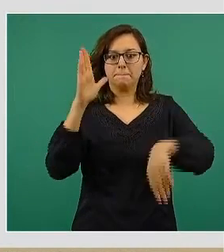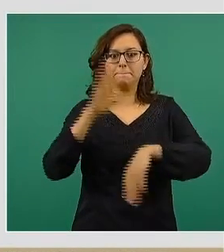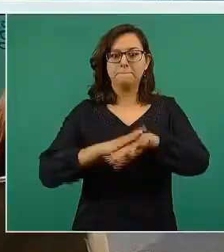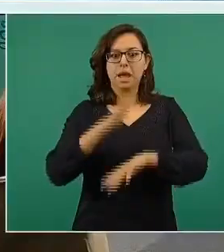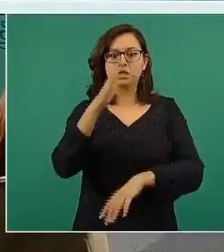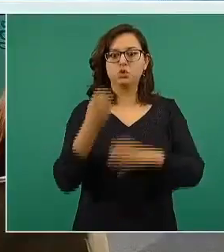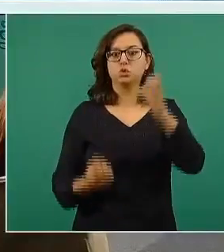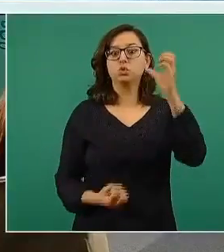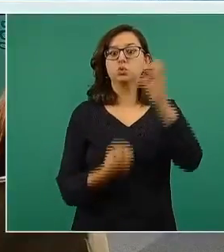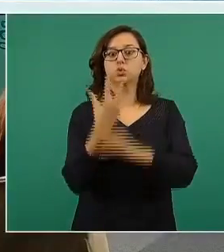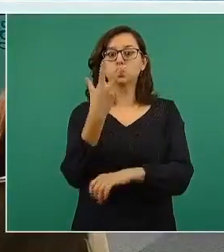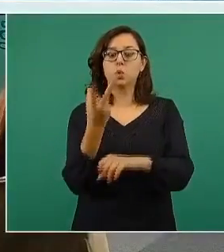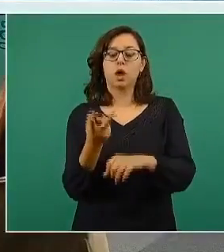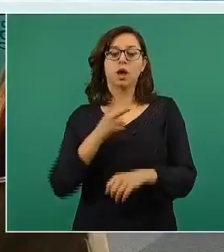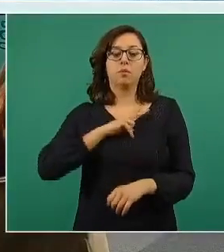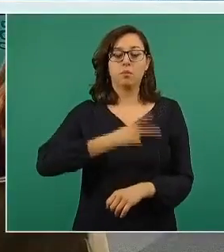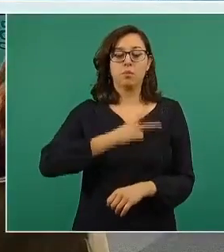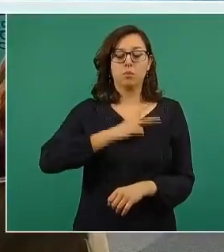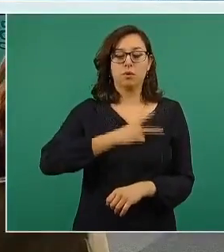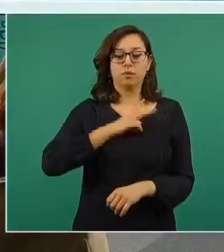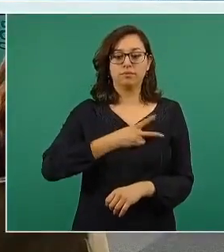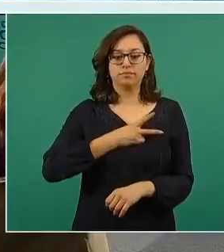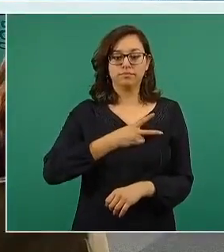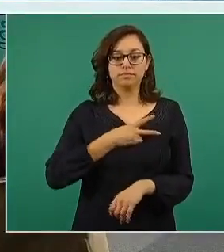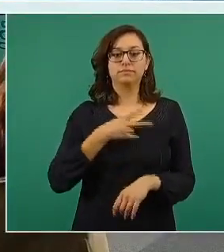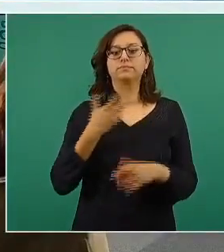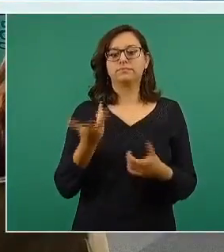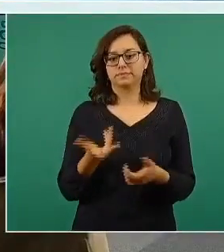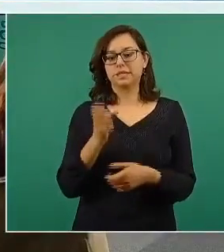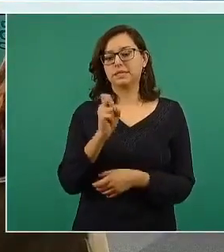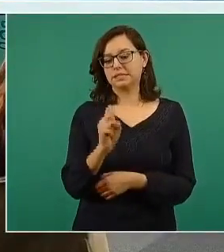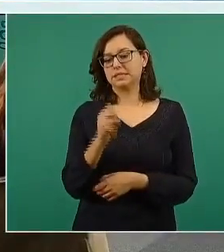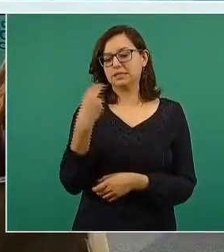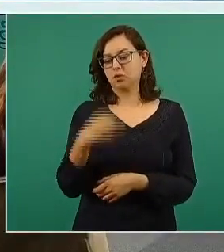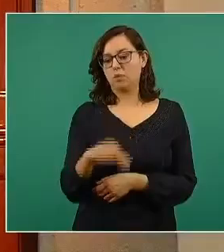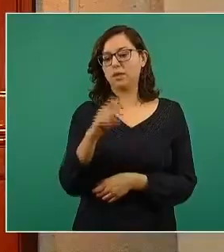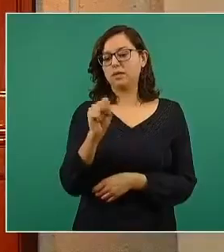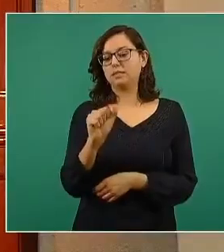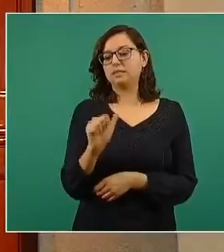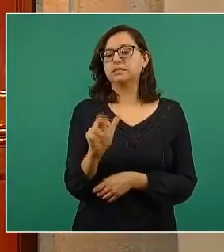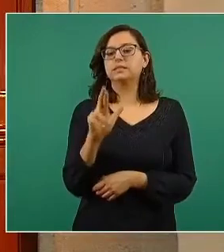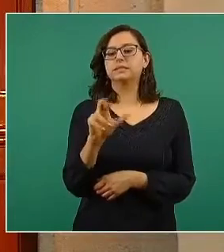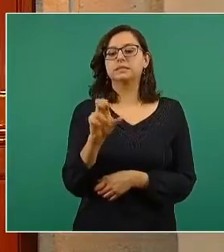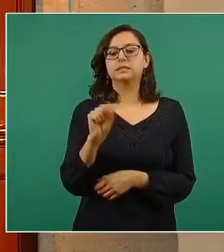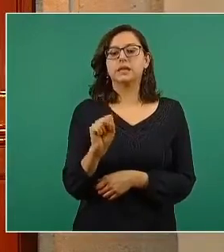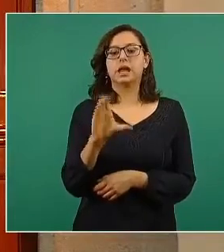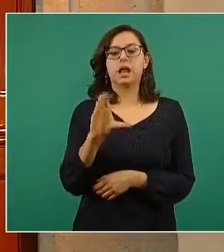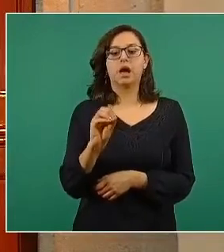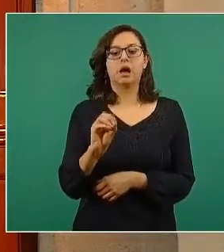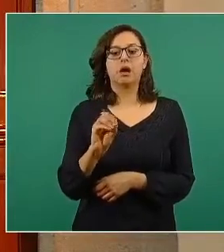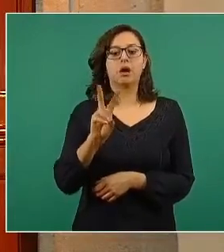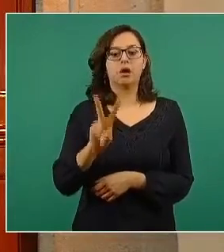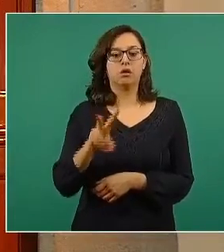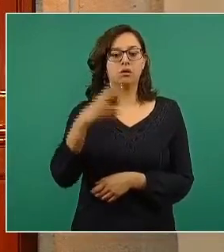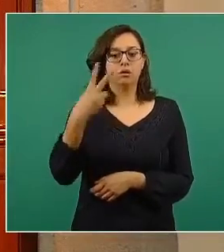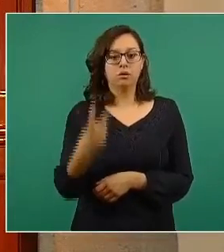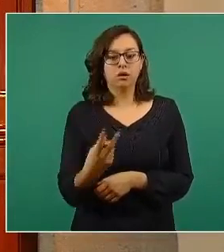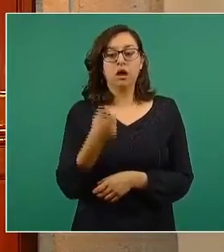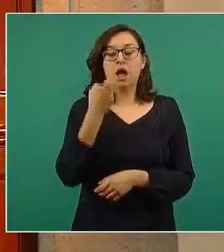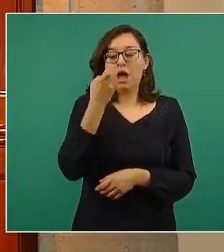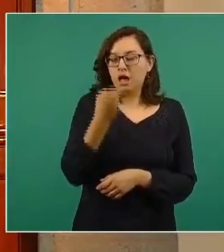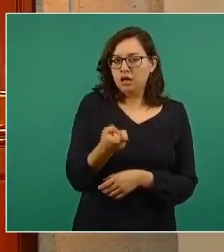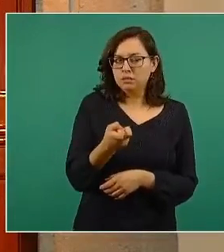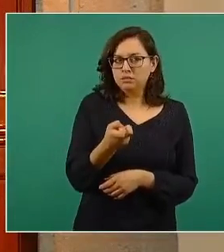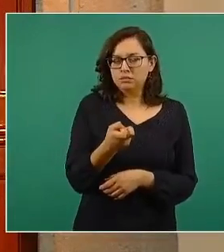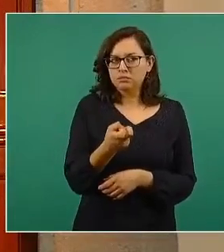virus que luego en el tiempo supimos que era SARS-CoV-2. Y a través de estos avisos epidemiológicos entonces se alertaba